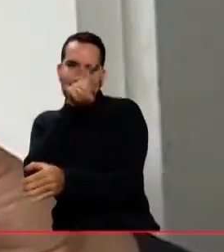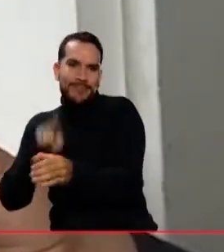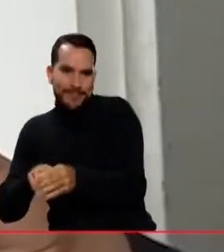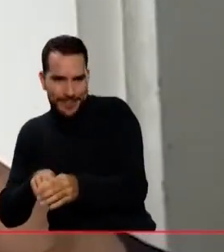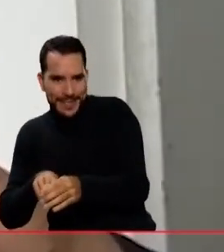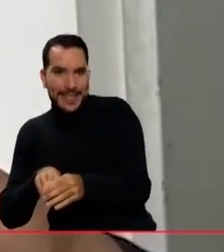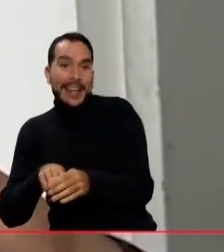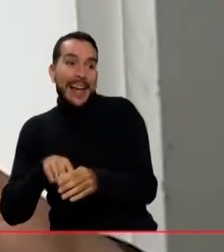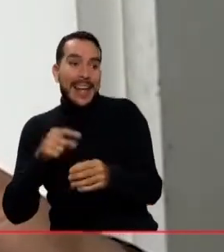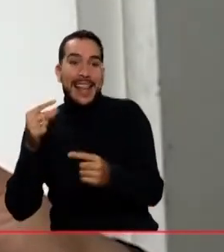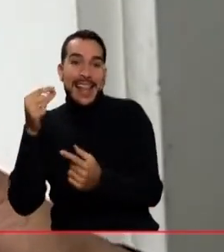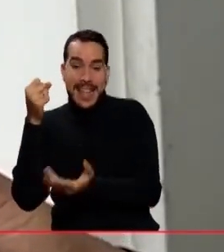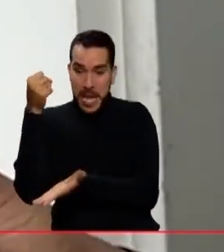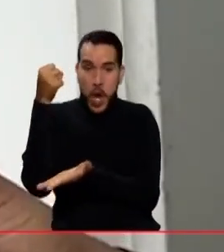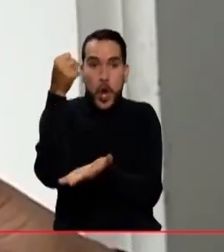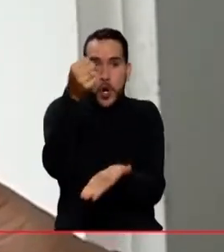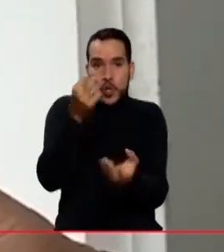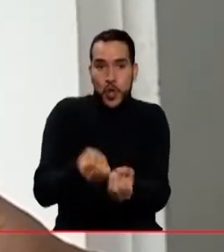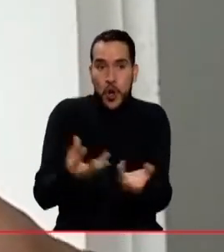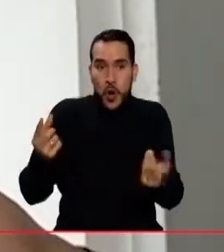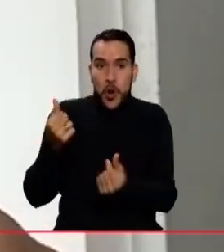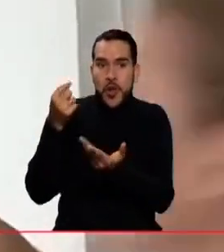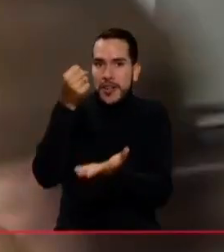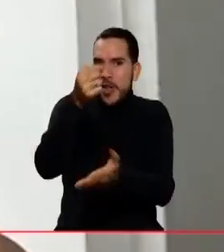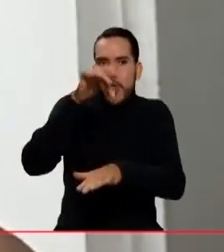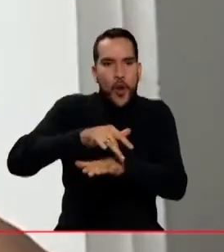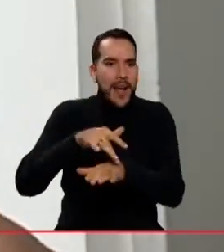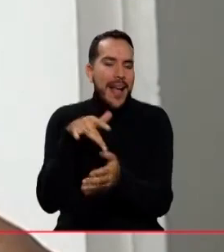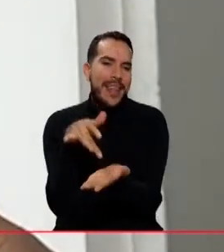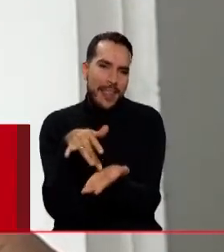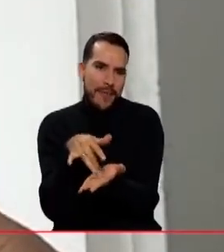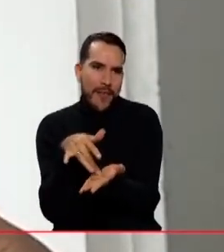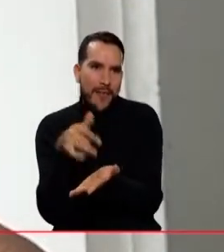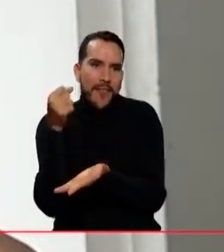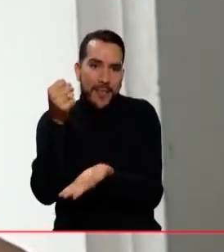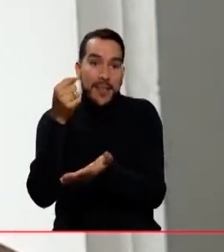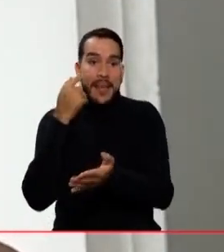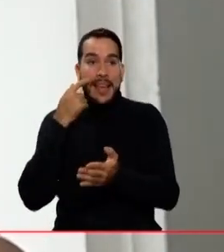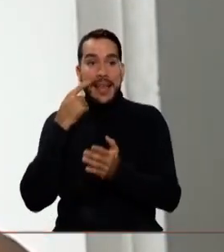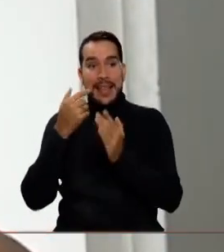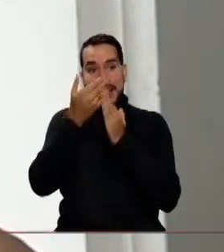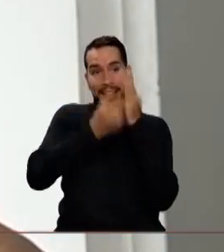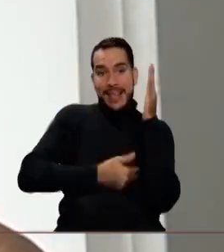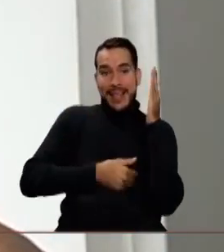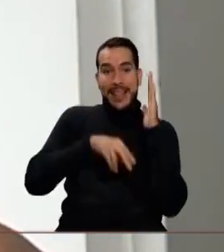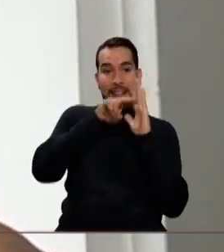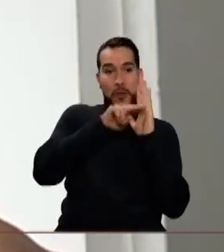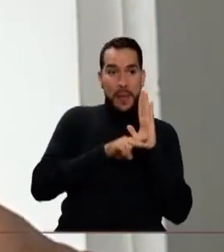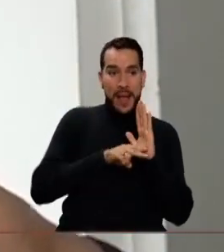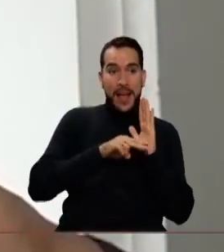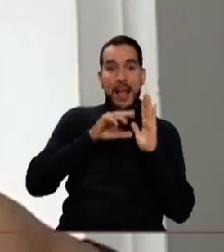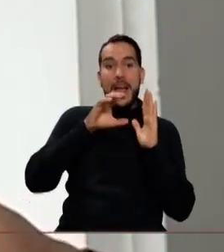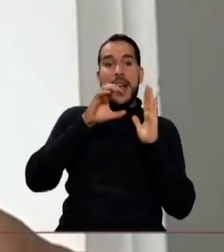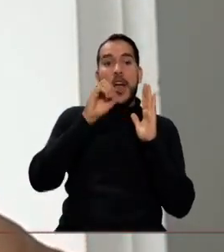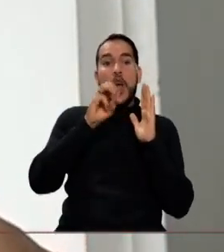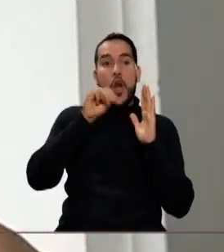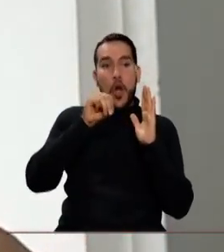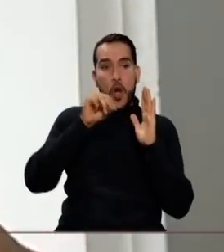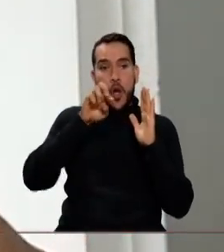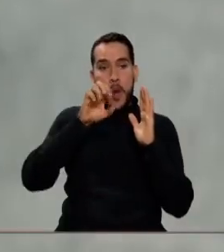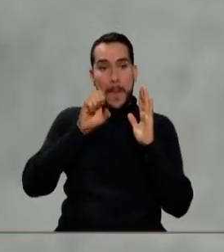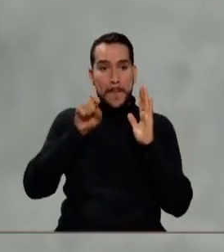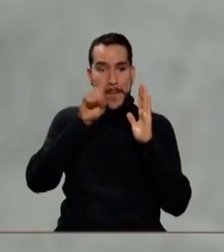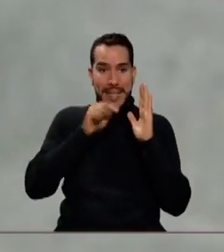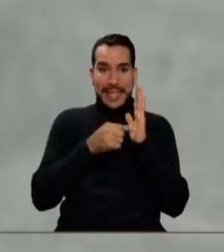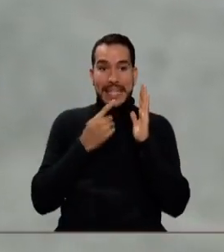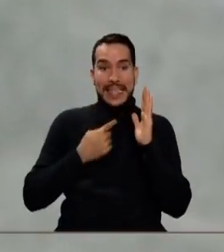como déficit. Según la norma, lo que establece es con recursos del FONPET no se puede pagar déficit. Es decir, que esas cuentas que se les adeudaban a